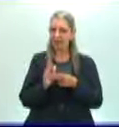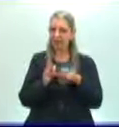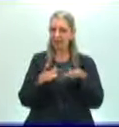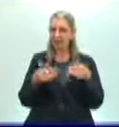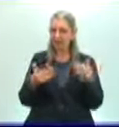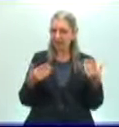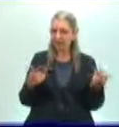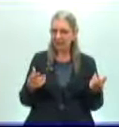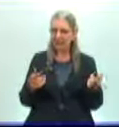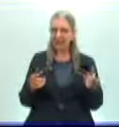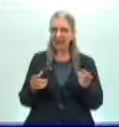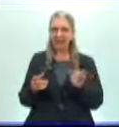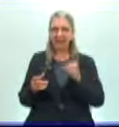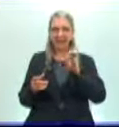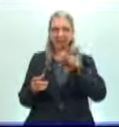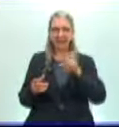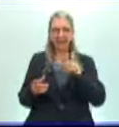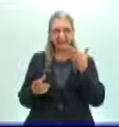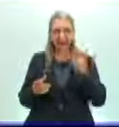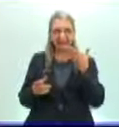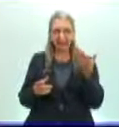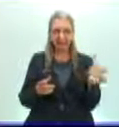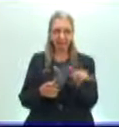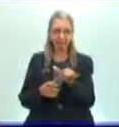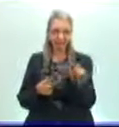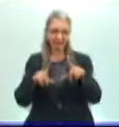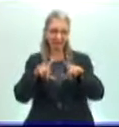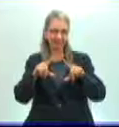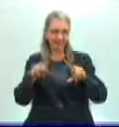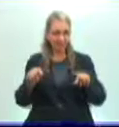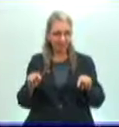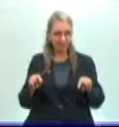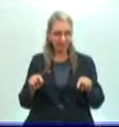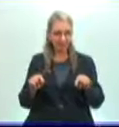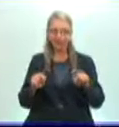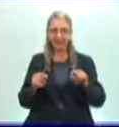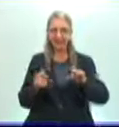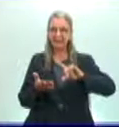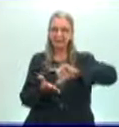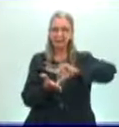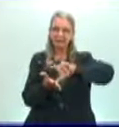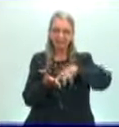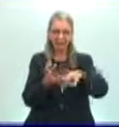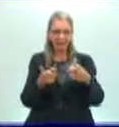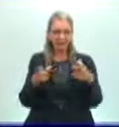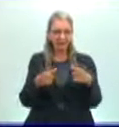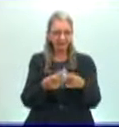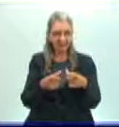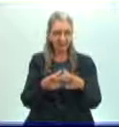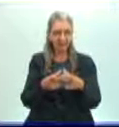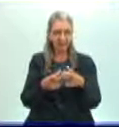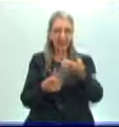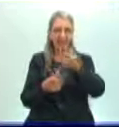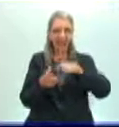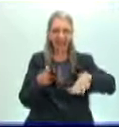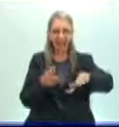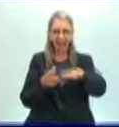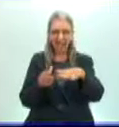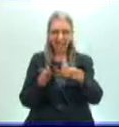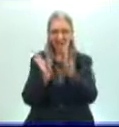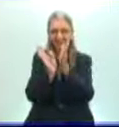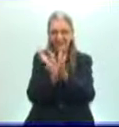recordar los criterios de semejanza de triángulos, circunferencia y círculo, área del sector circular